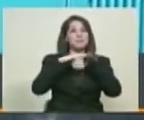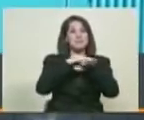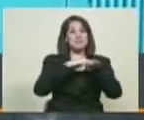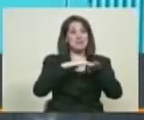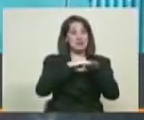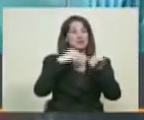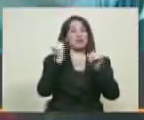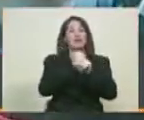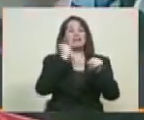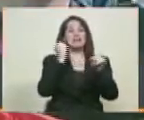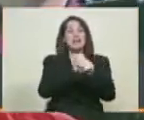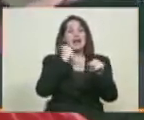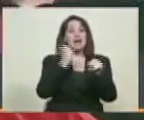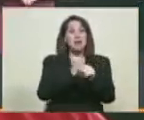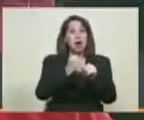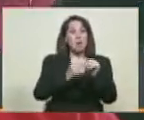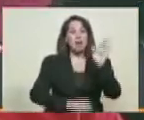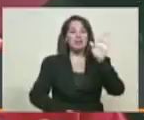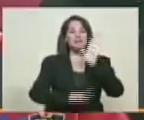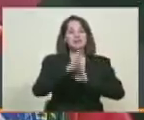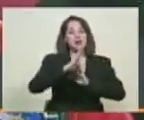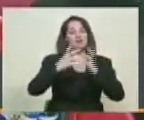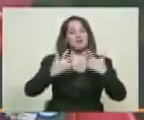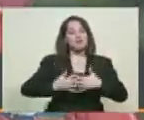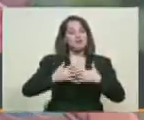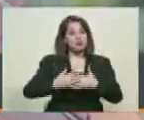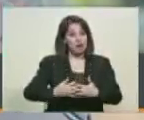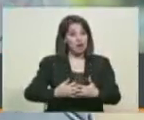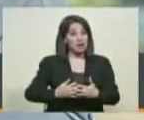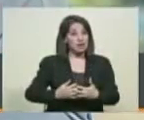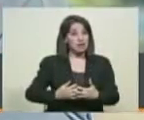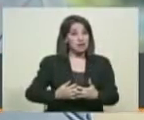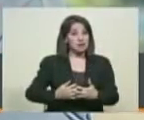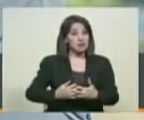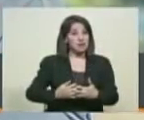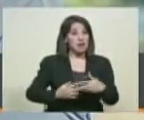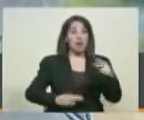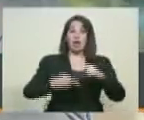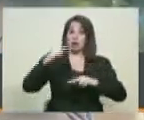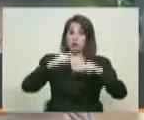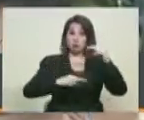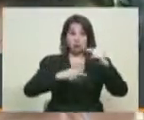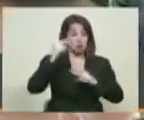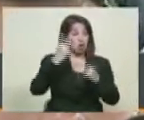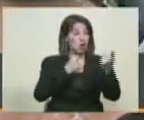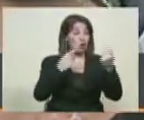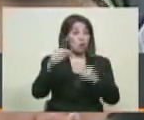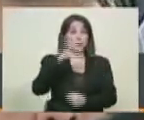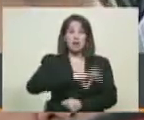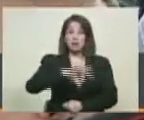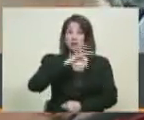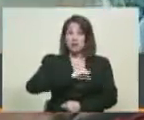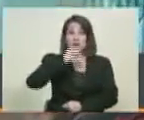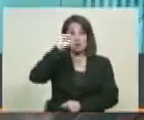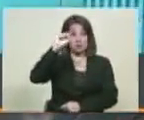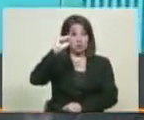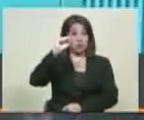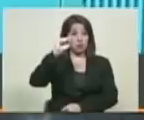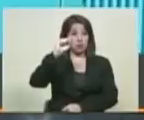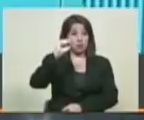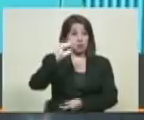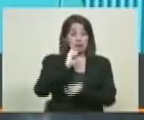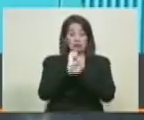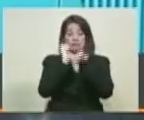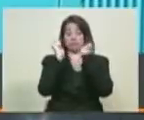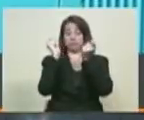del Trabajo para el desarrollo industrial, para la construcción económica del socialismo. Tiene que dar un